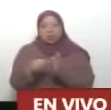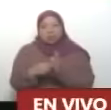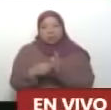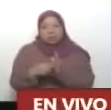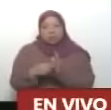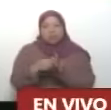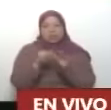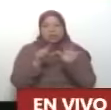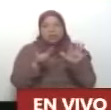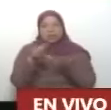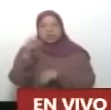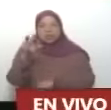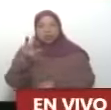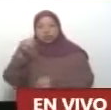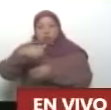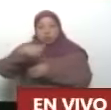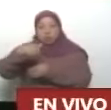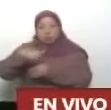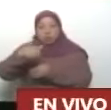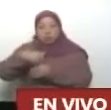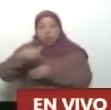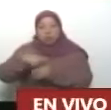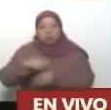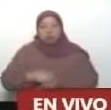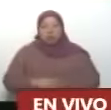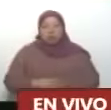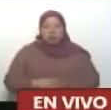10.012.068 votos. No,